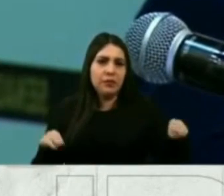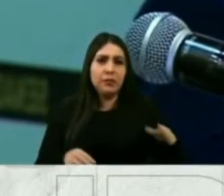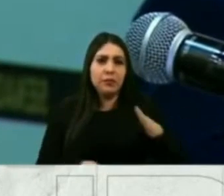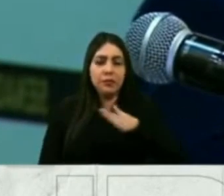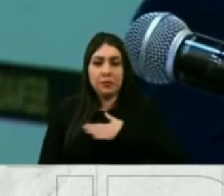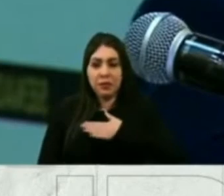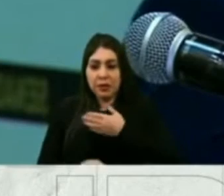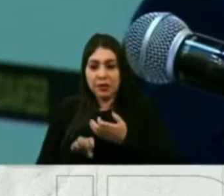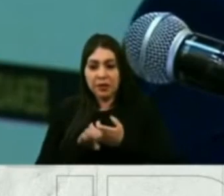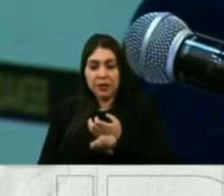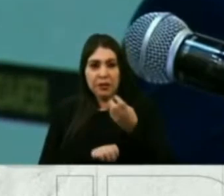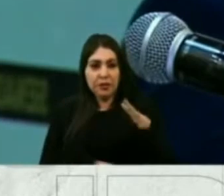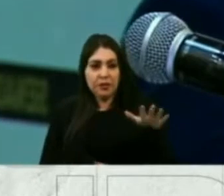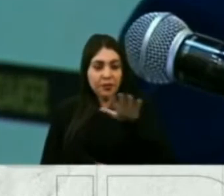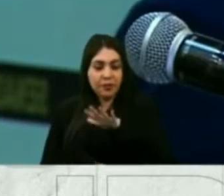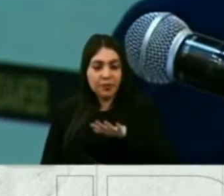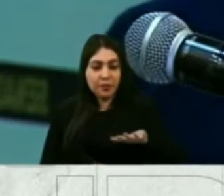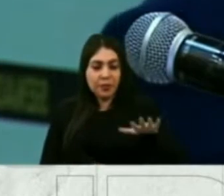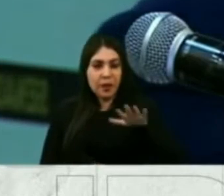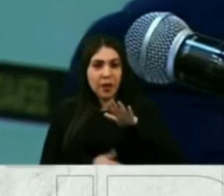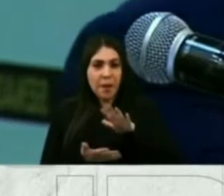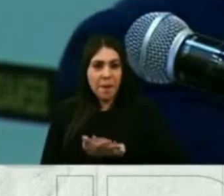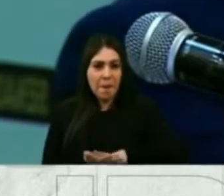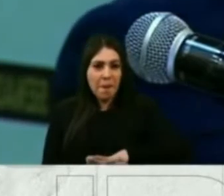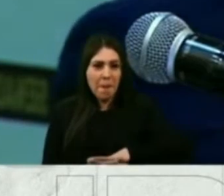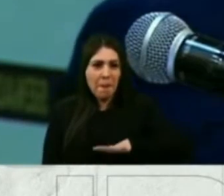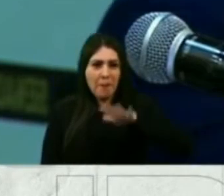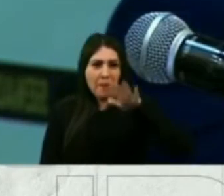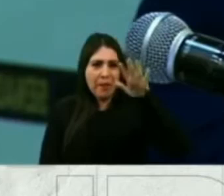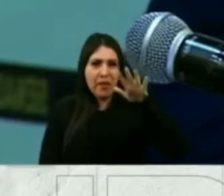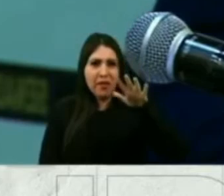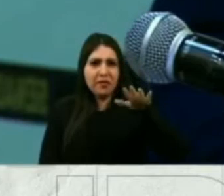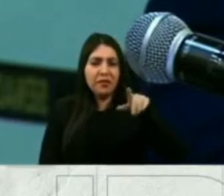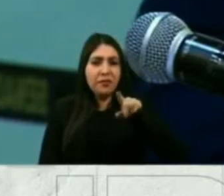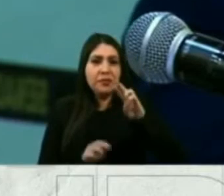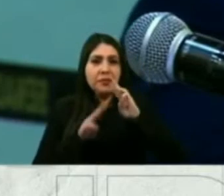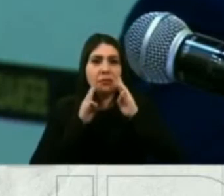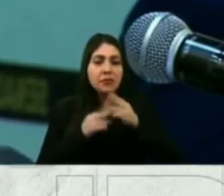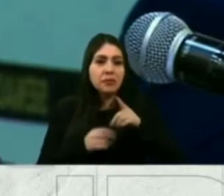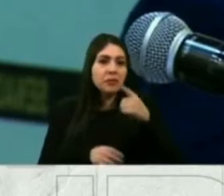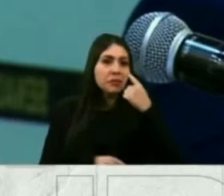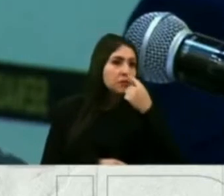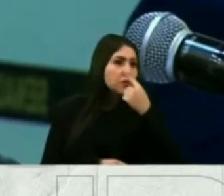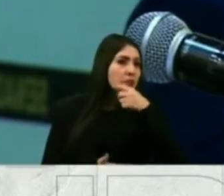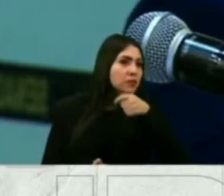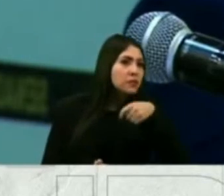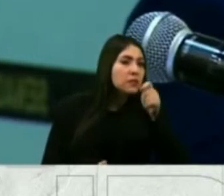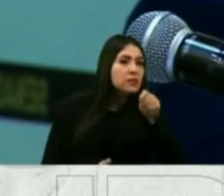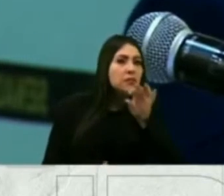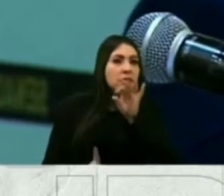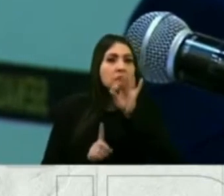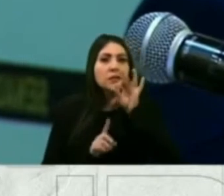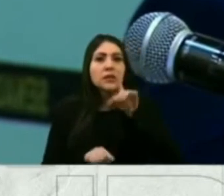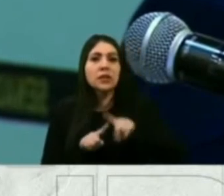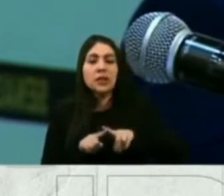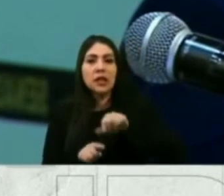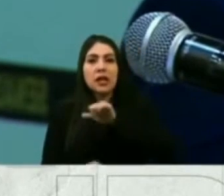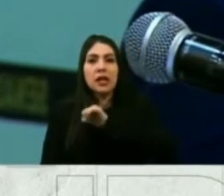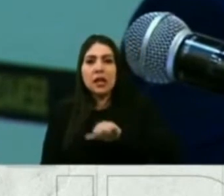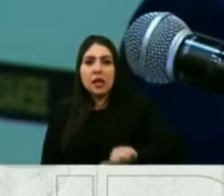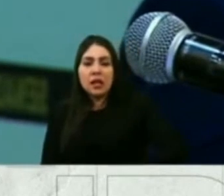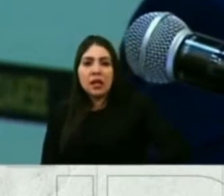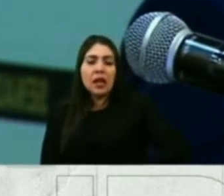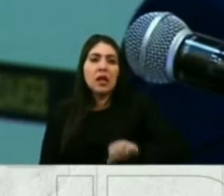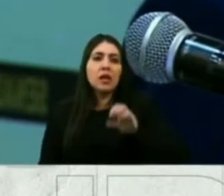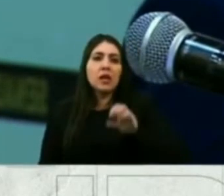estado el crimen organizado palomea quiénes pueden ser candidatos a alcaldes o no, o mata